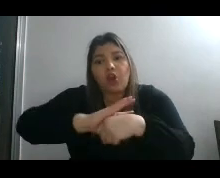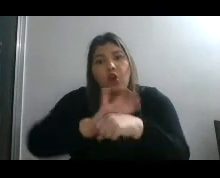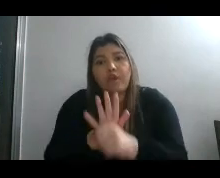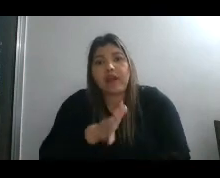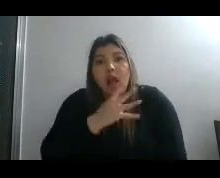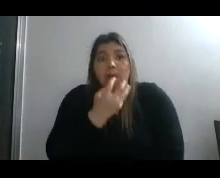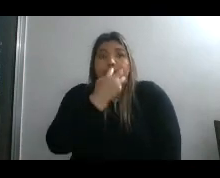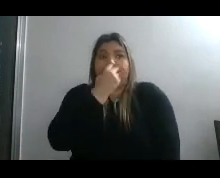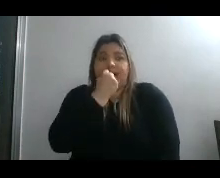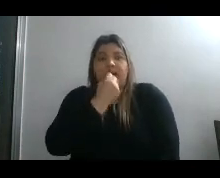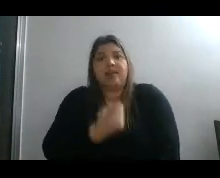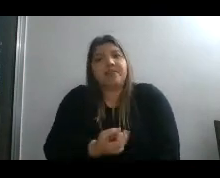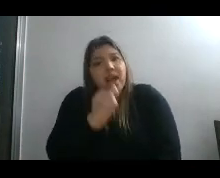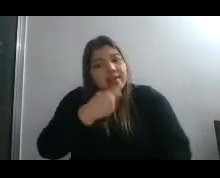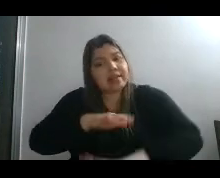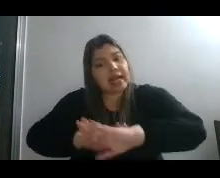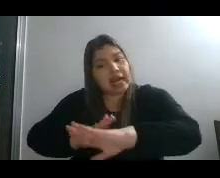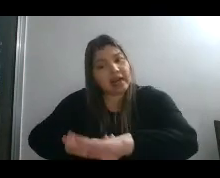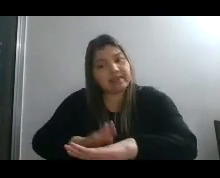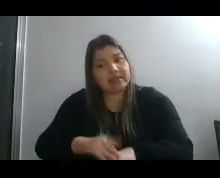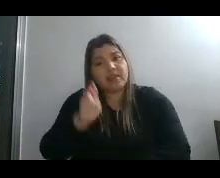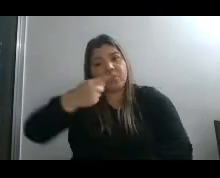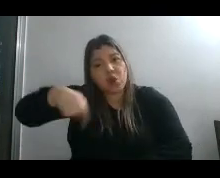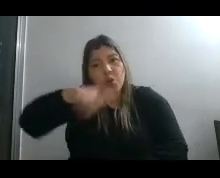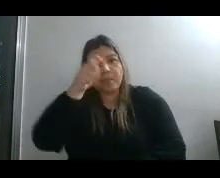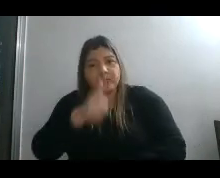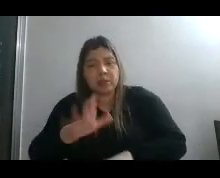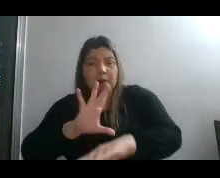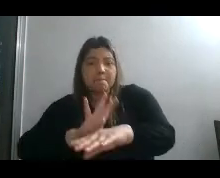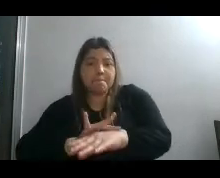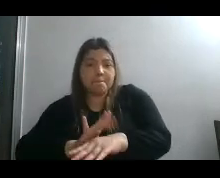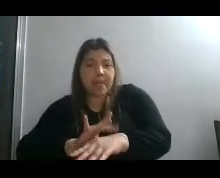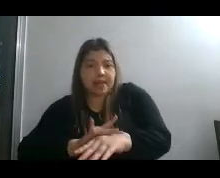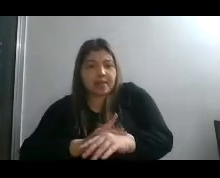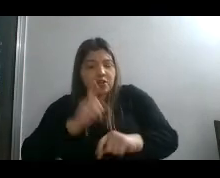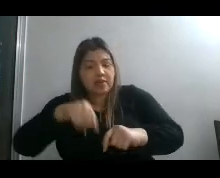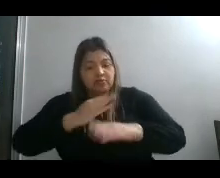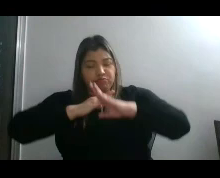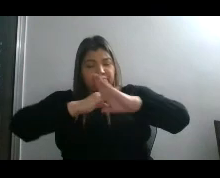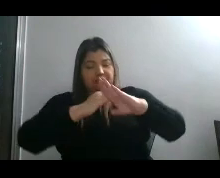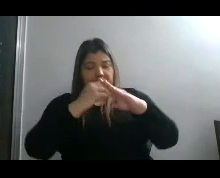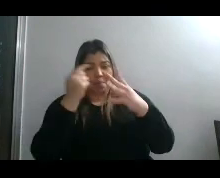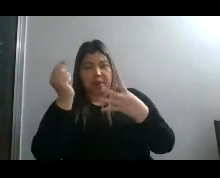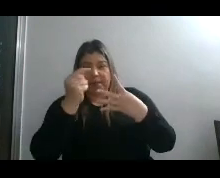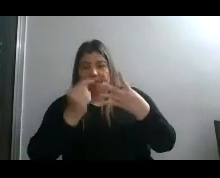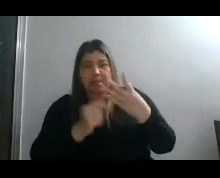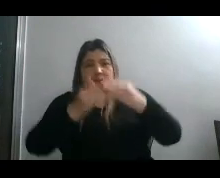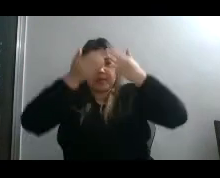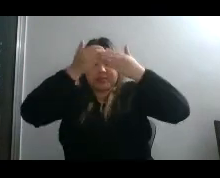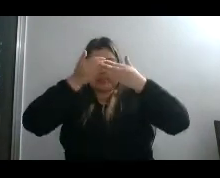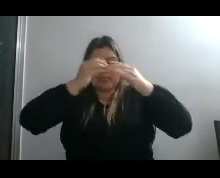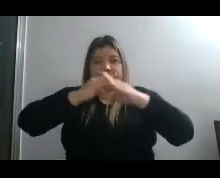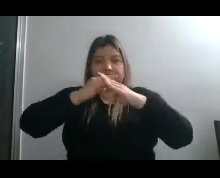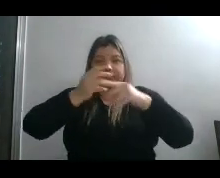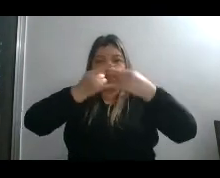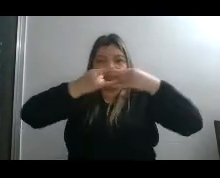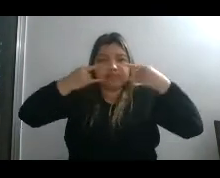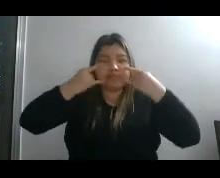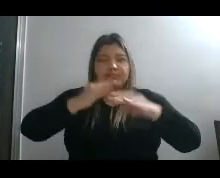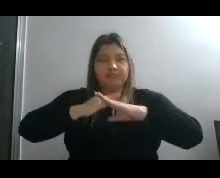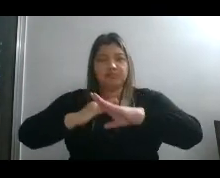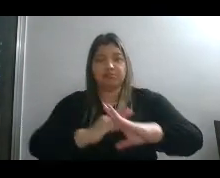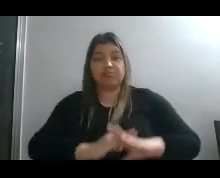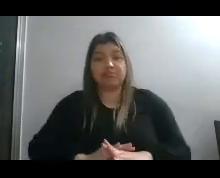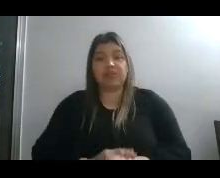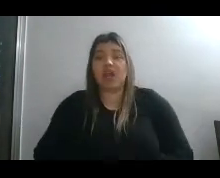aplica el principio general de bioseguridad y es que todo paciente o toda